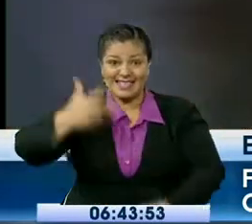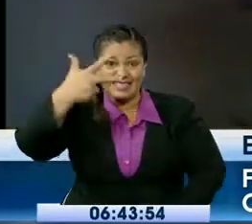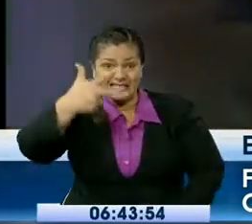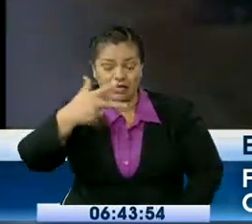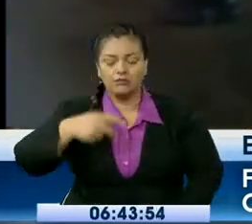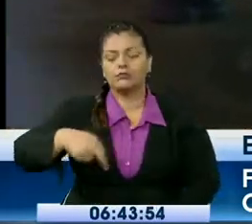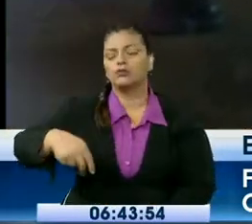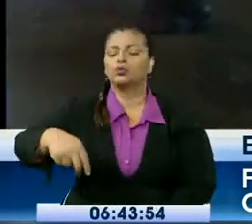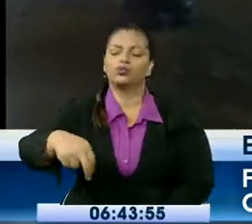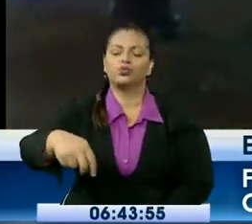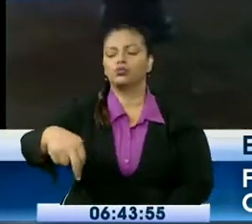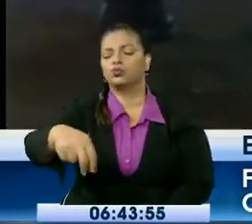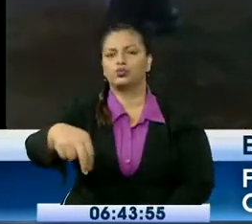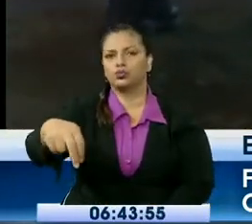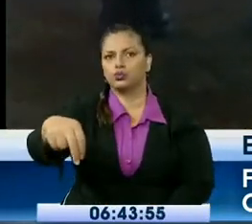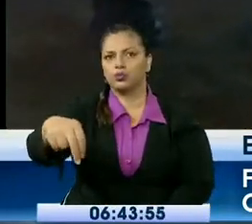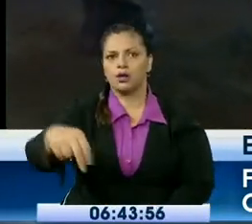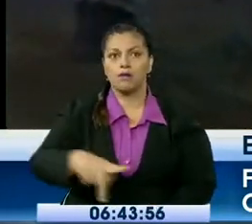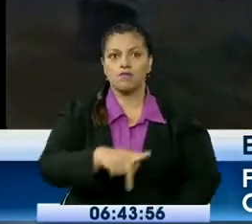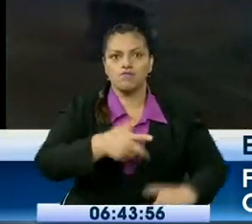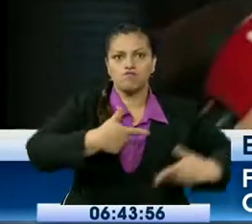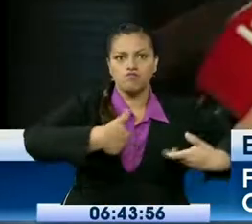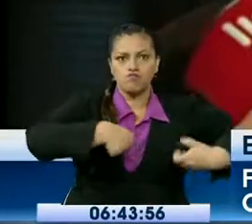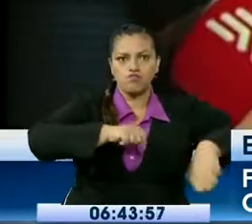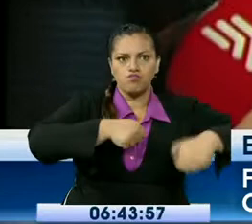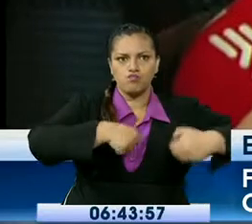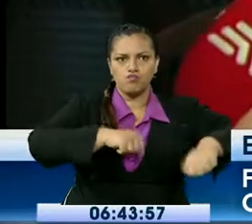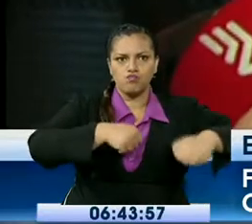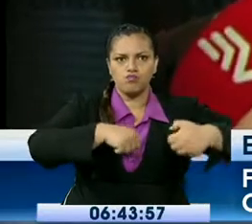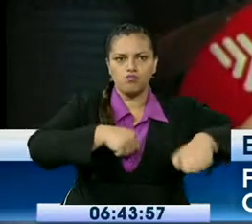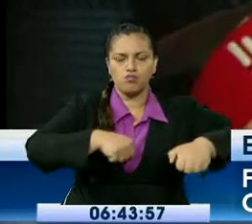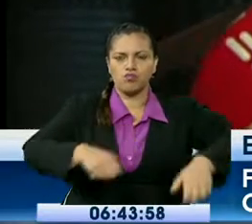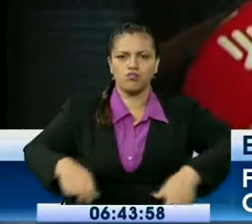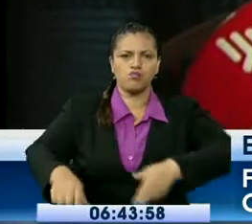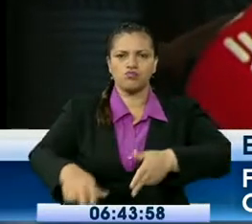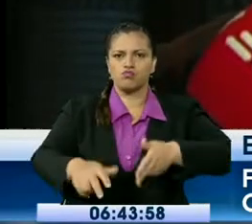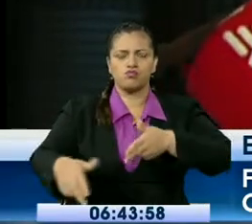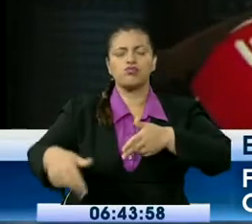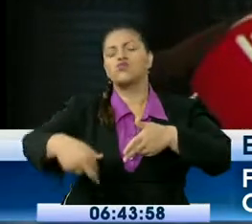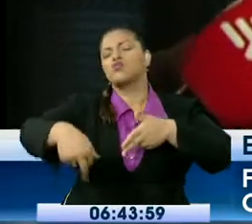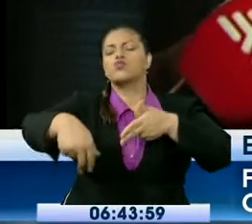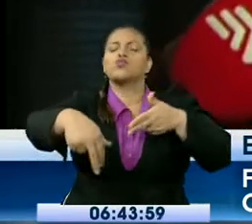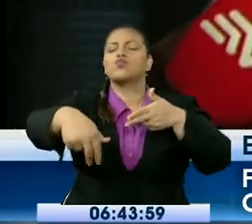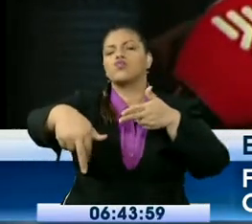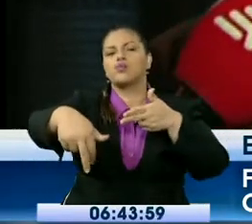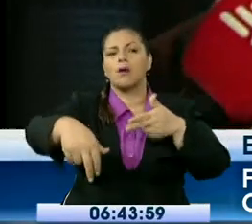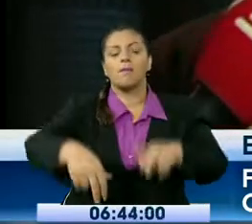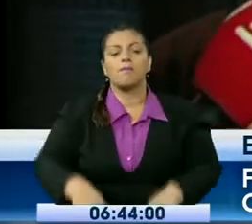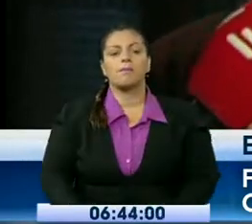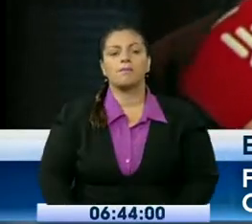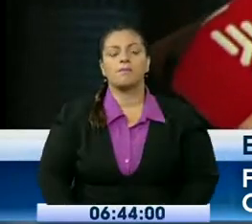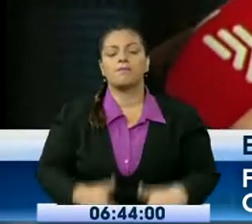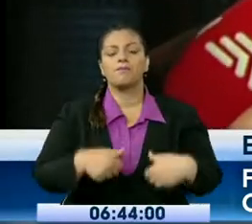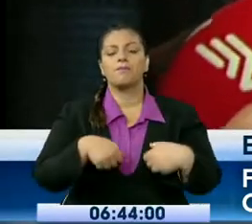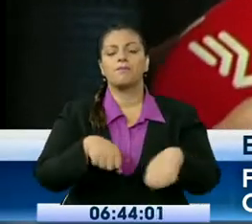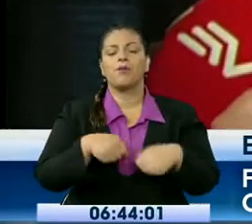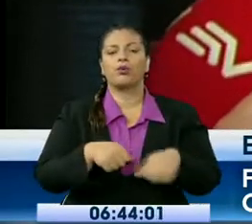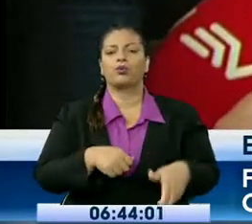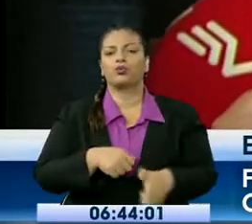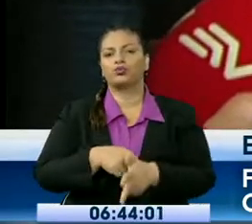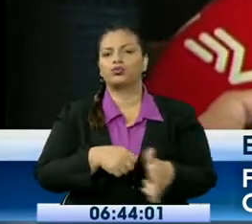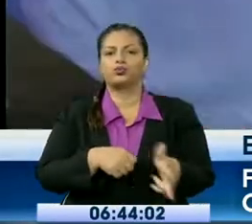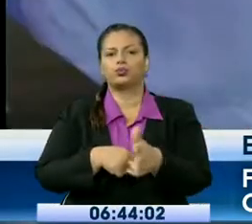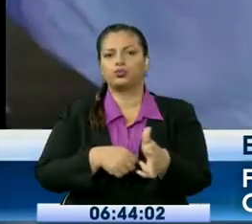fue interceptado por una motocicleta. El ciudadano estaba circulando por el sector, una